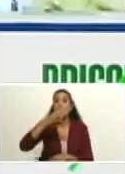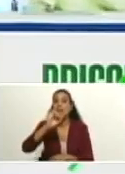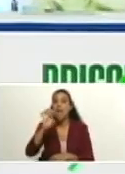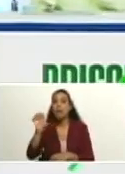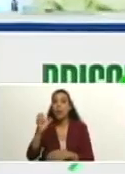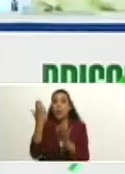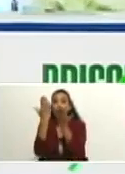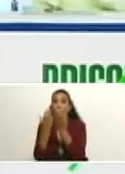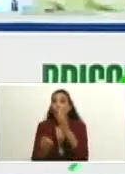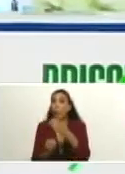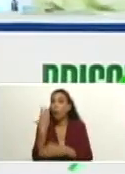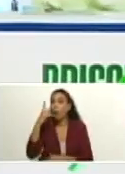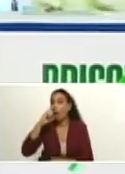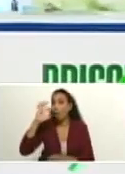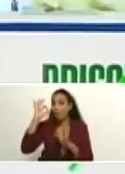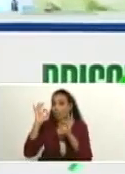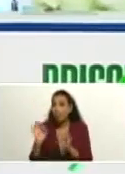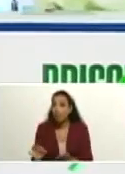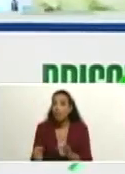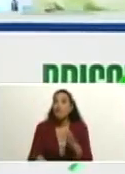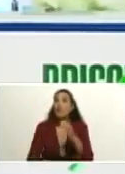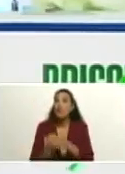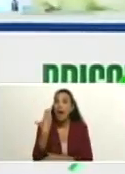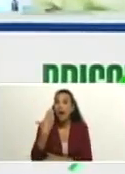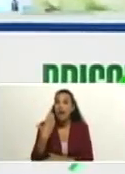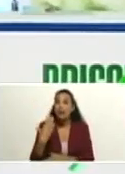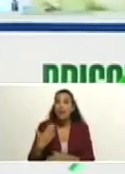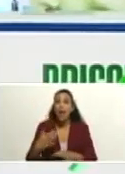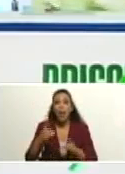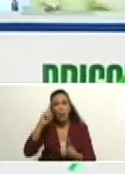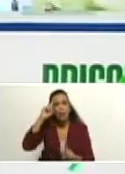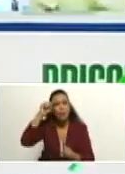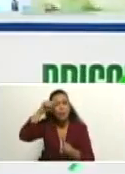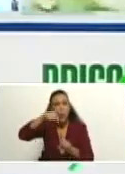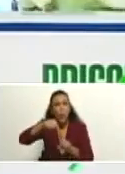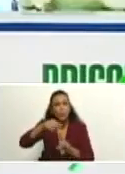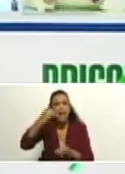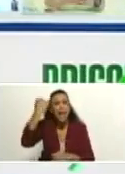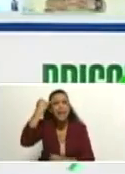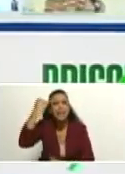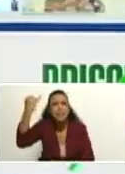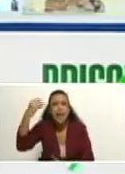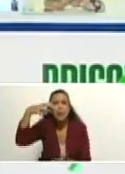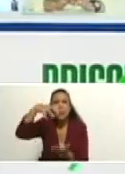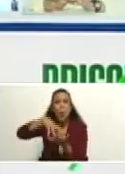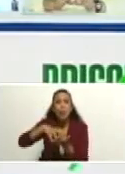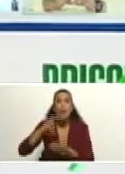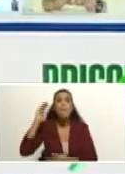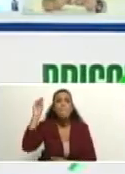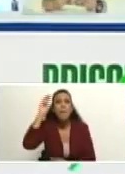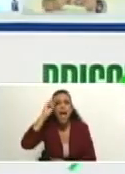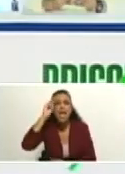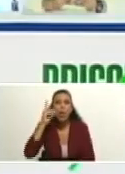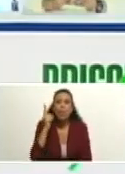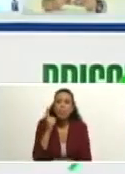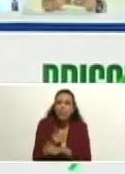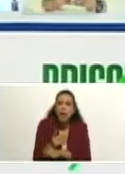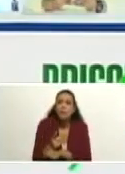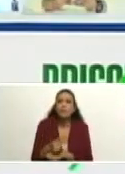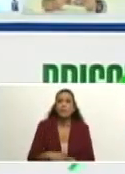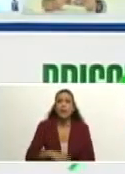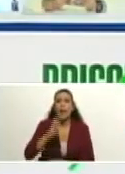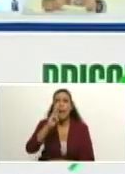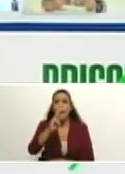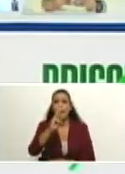una unidad educativa fundada en la concepción del Estado docente, del maestro